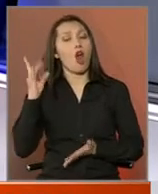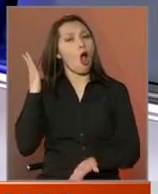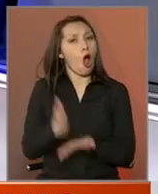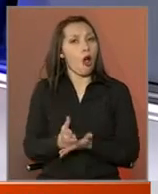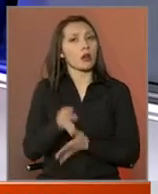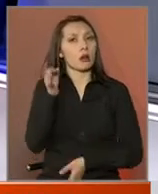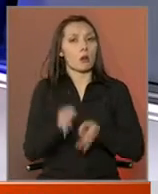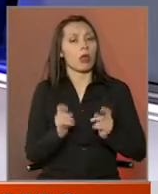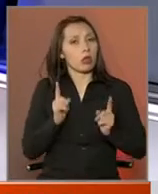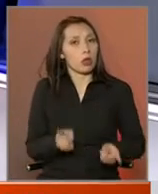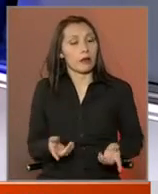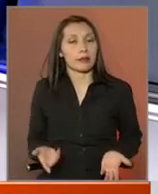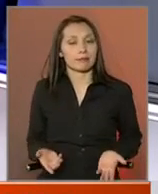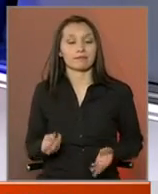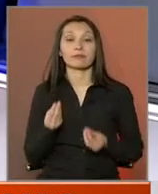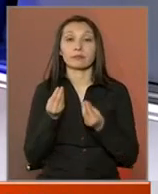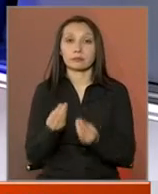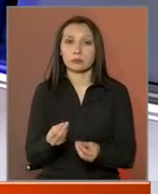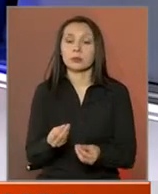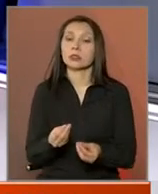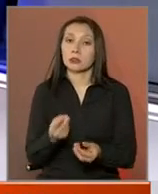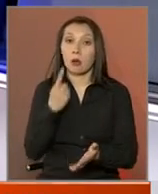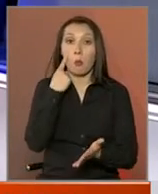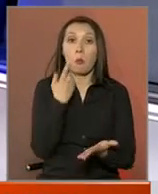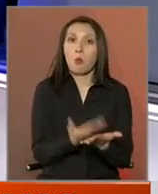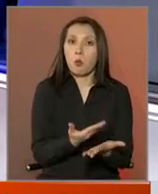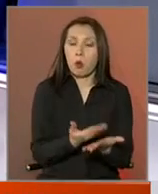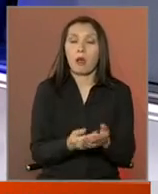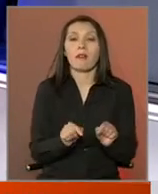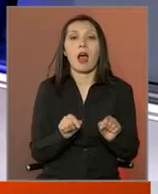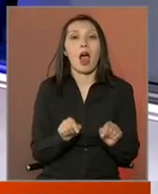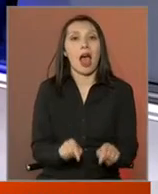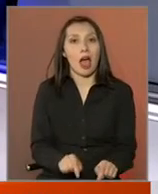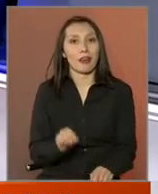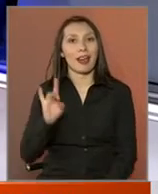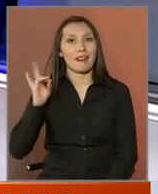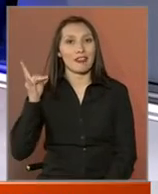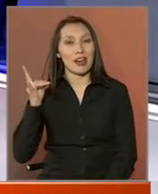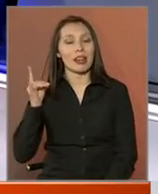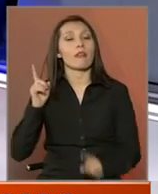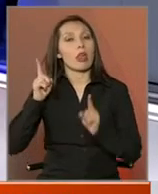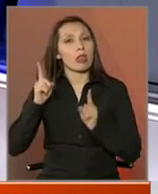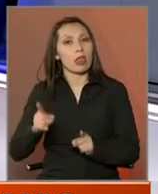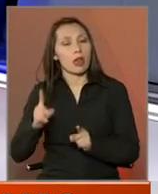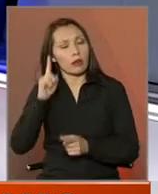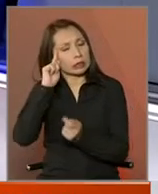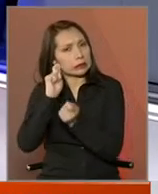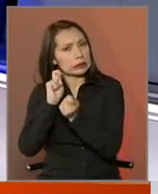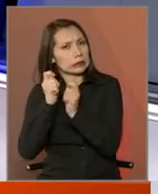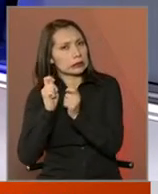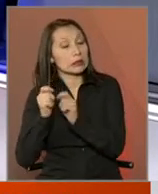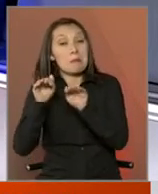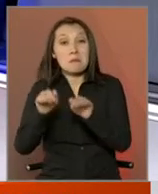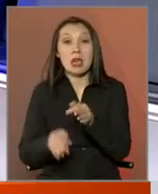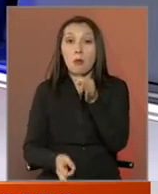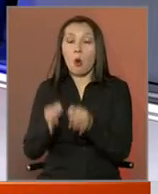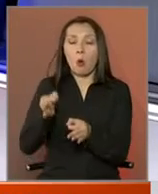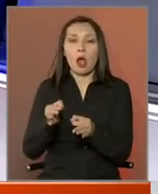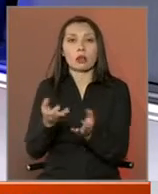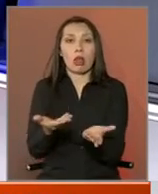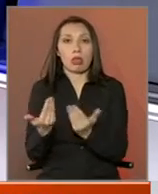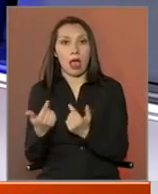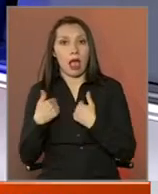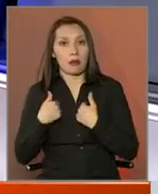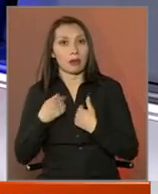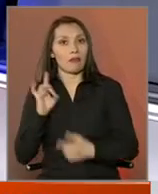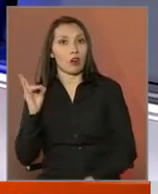obligaciones jurídicas. Bueno, el peso de la prueba recae entonces ahora en Bolivia, que deberá convencer a los mismos jueces que le den la razón.